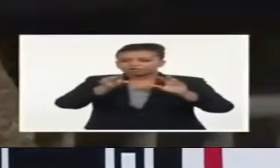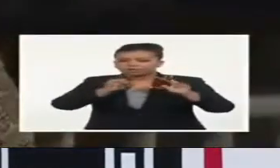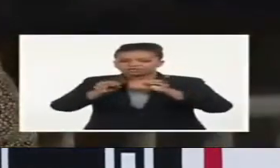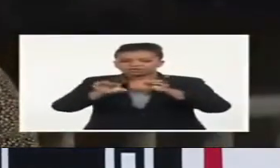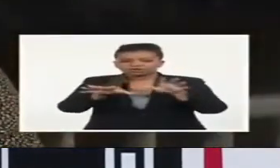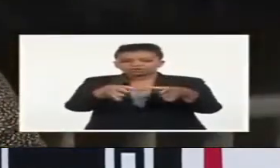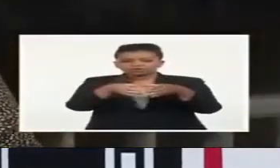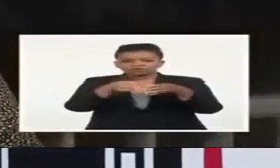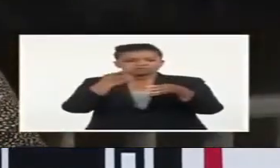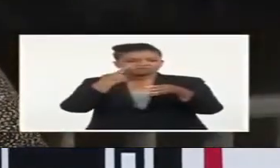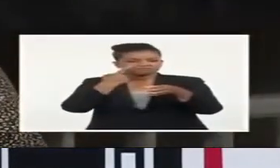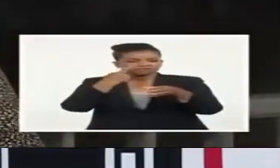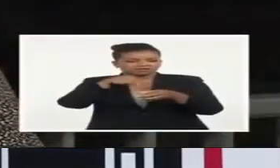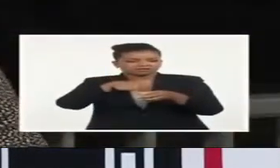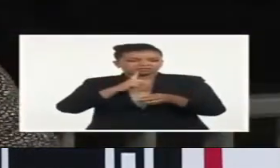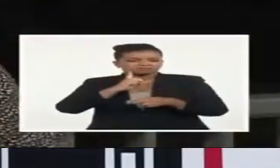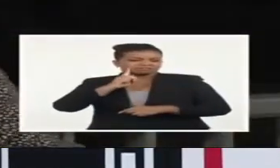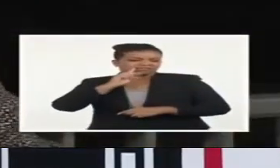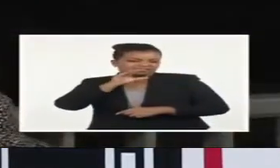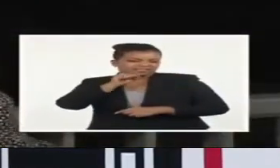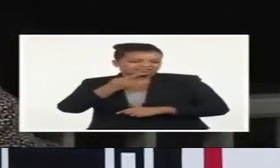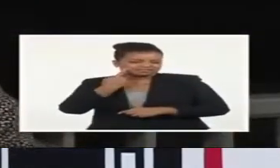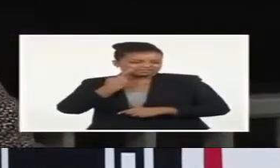Que se podía